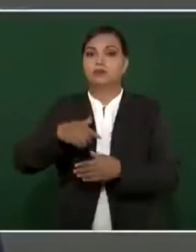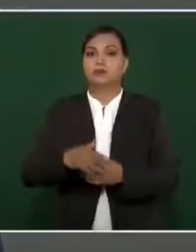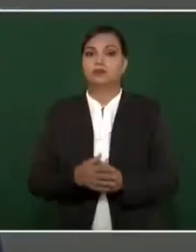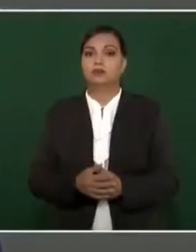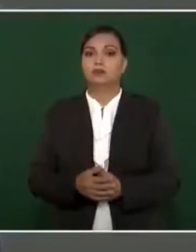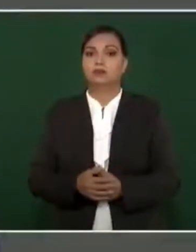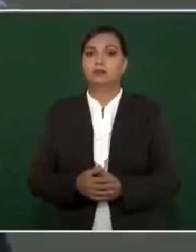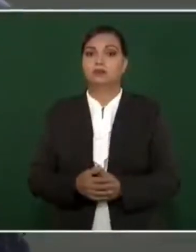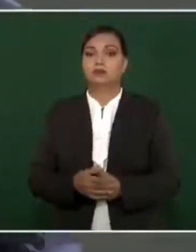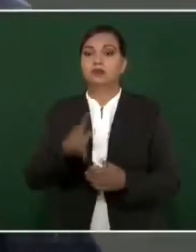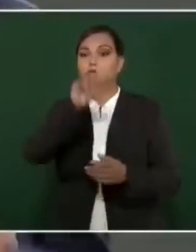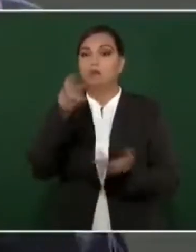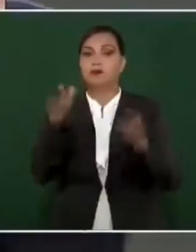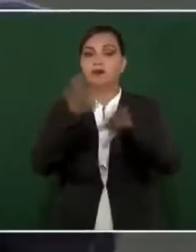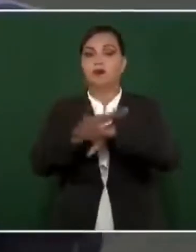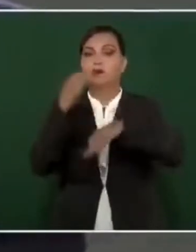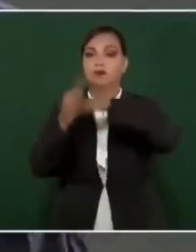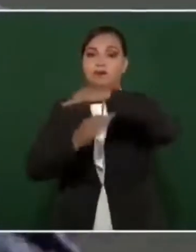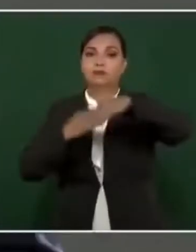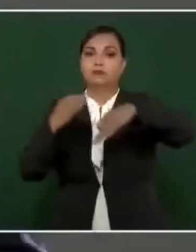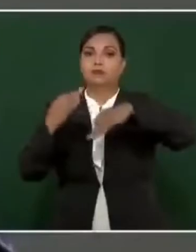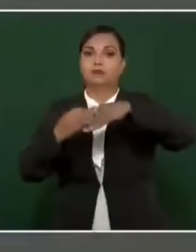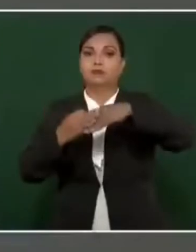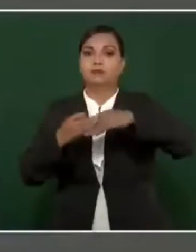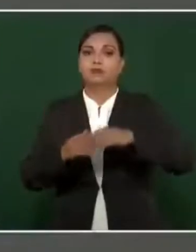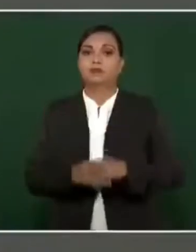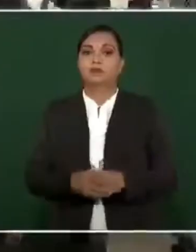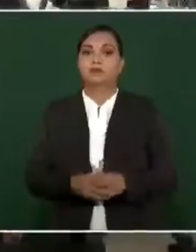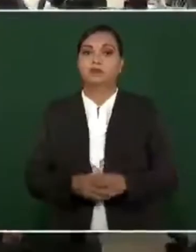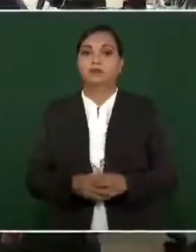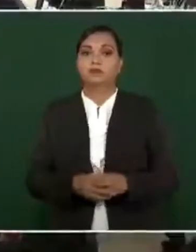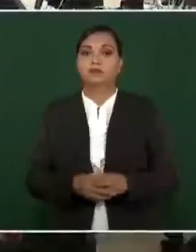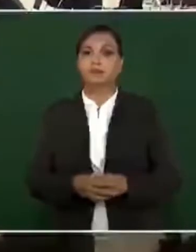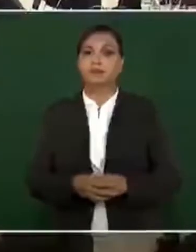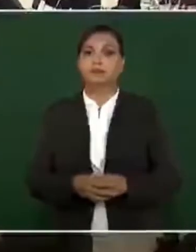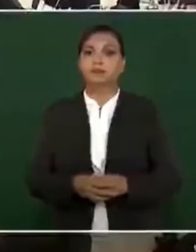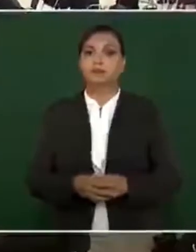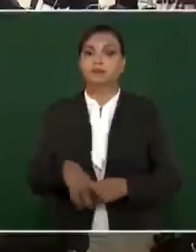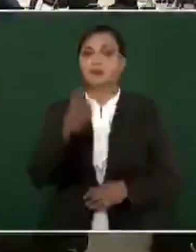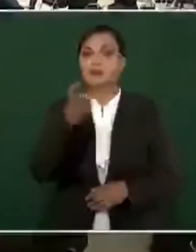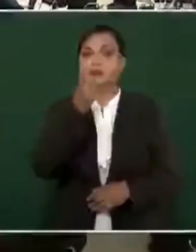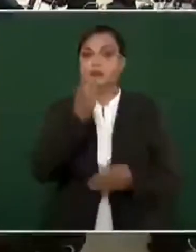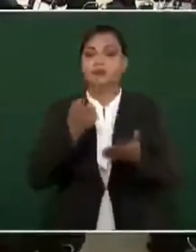Por eso se pagó la refinería de Deer Park en 6 meses.